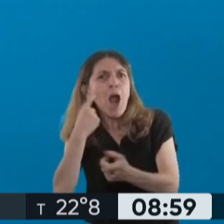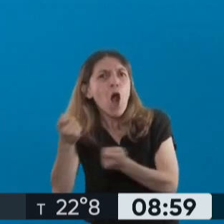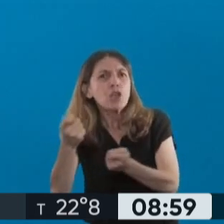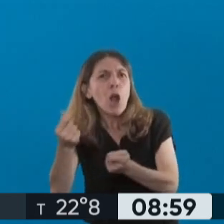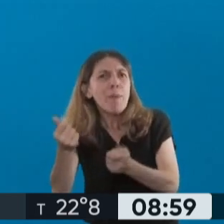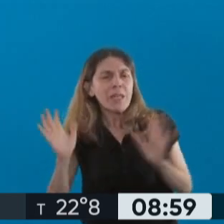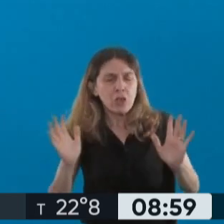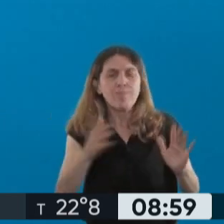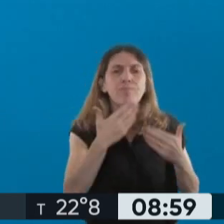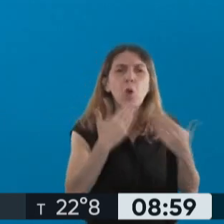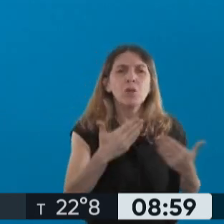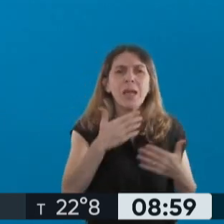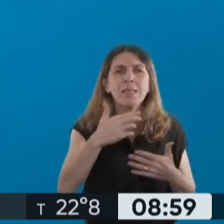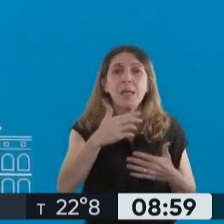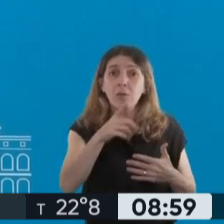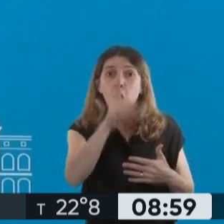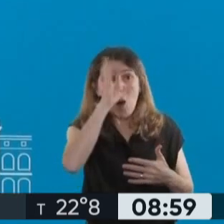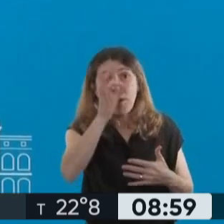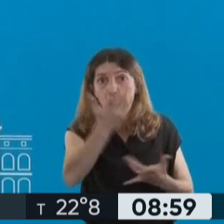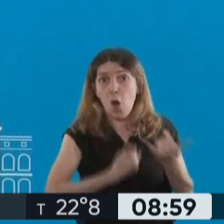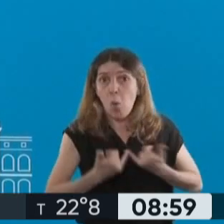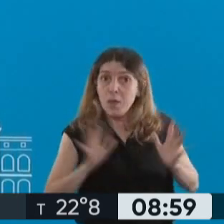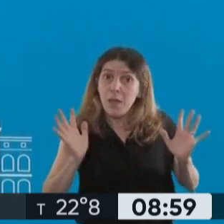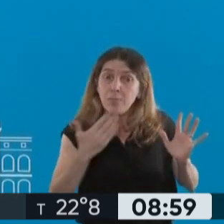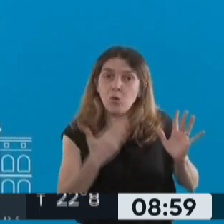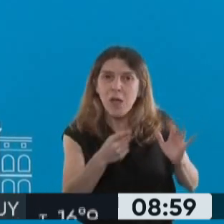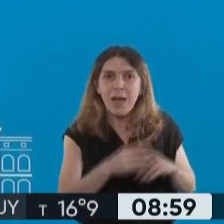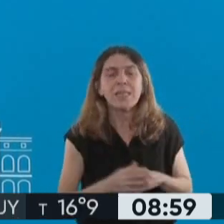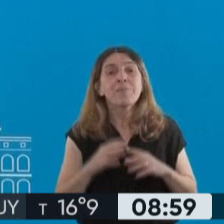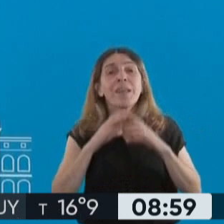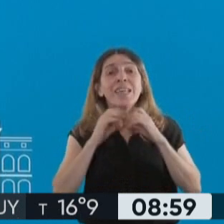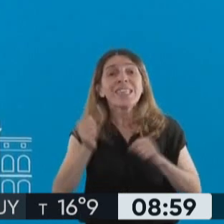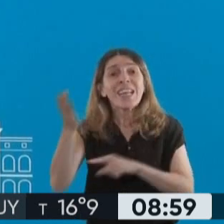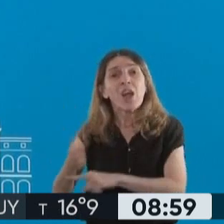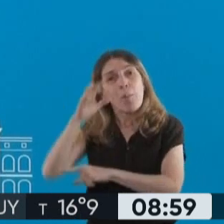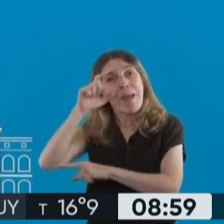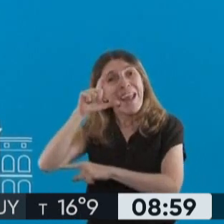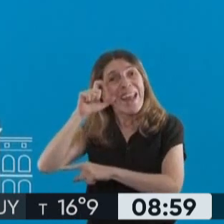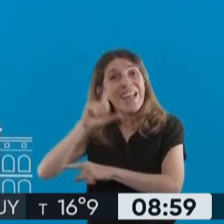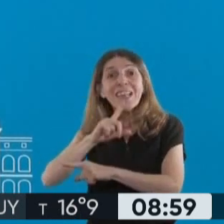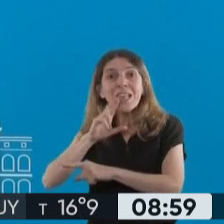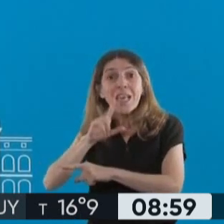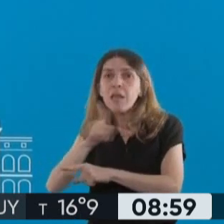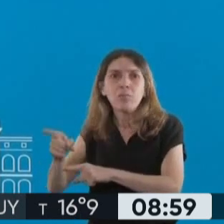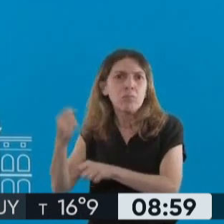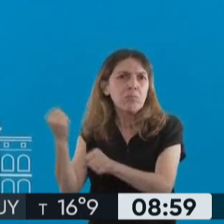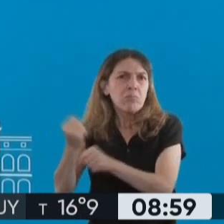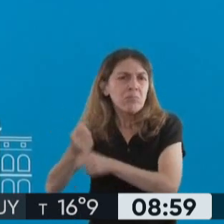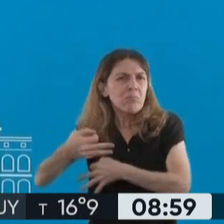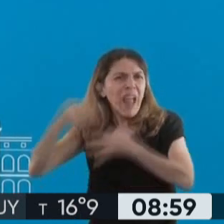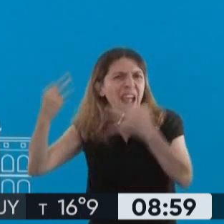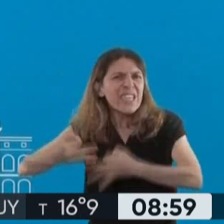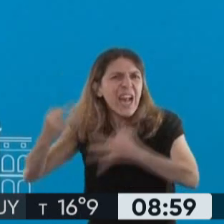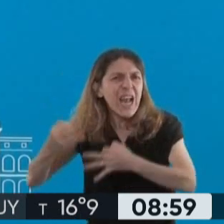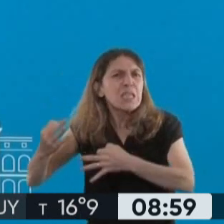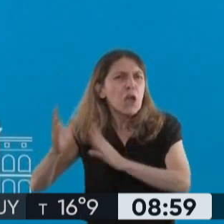sus preguntas tan opinadas. El secretario Feletti está llevando adelante un excelente trabajo y lo sigue